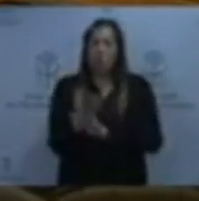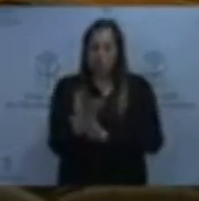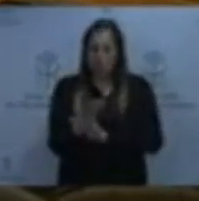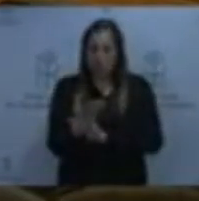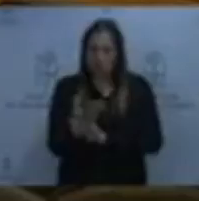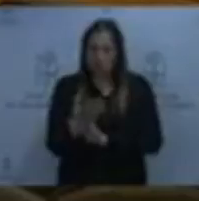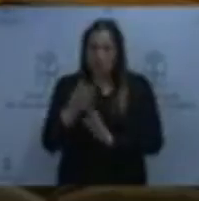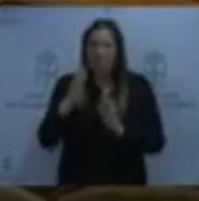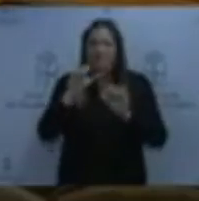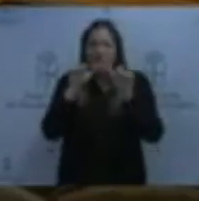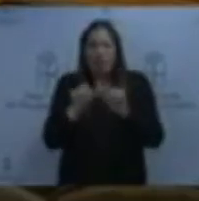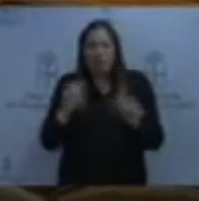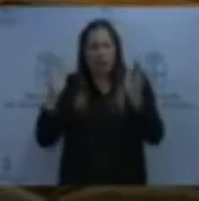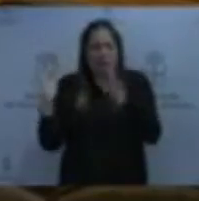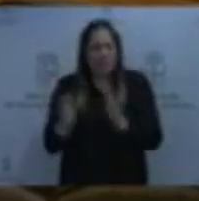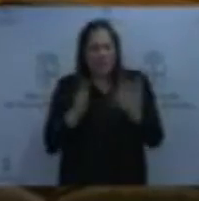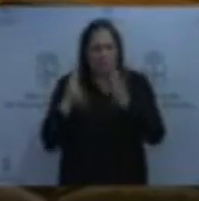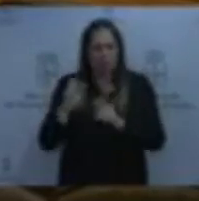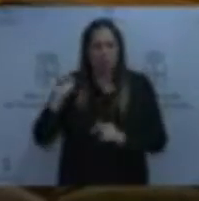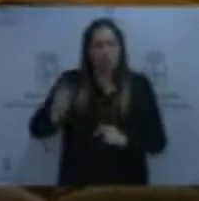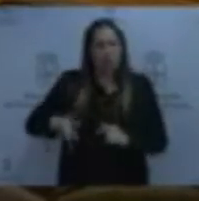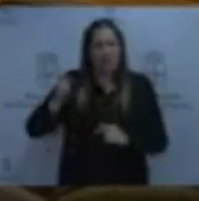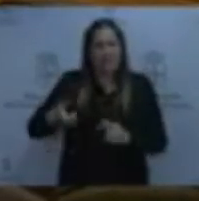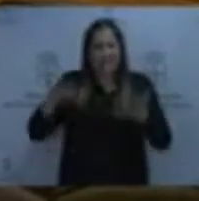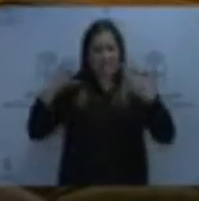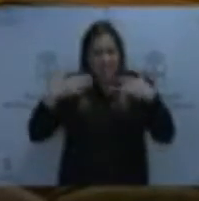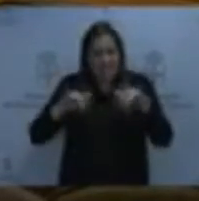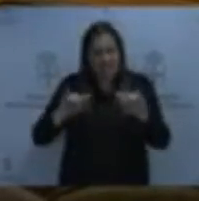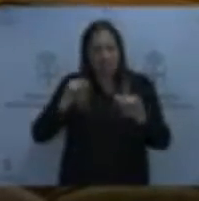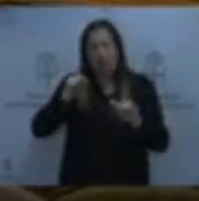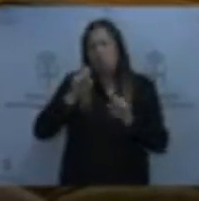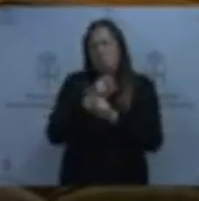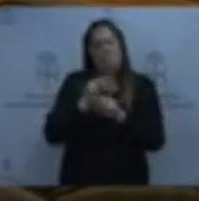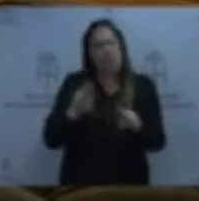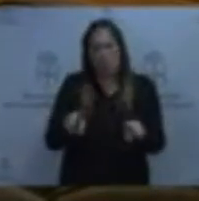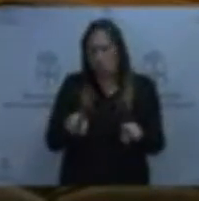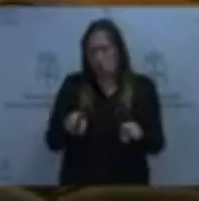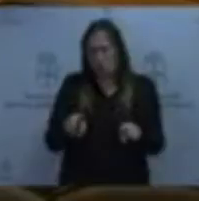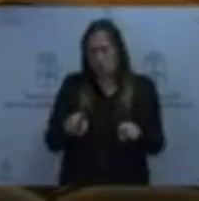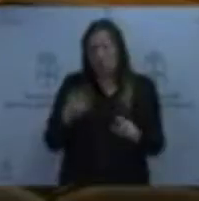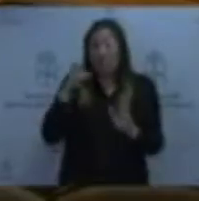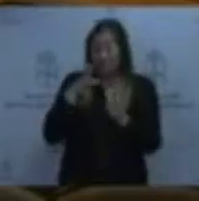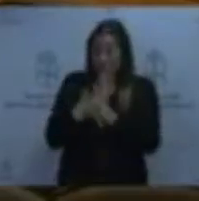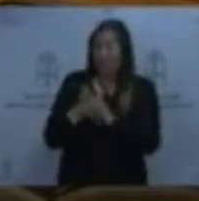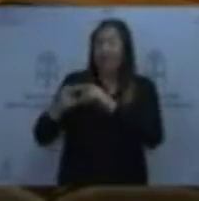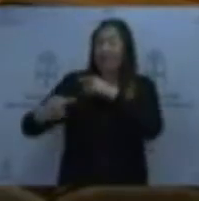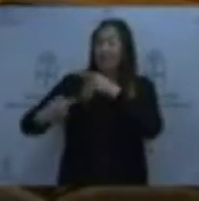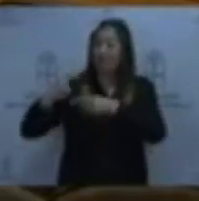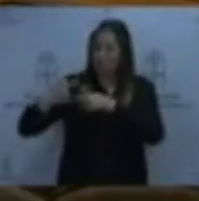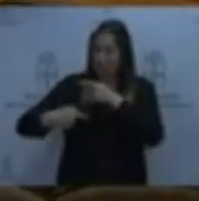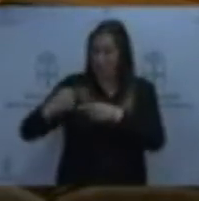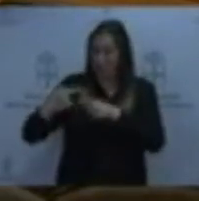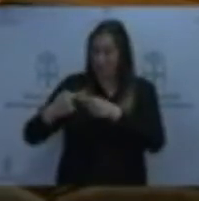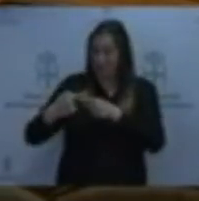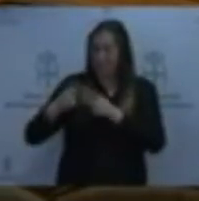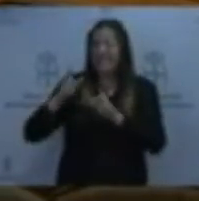forma periódica y frecuente y es mucho más nocivo que cualquier error en cualquier tribunal. De hecho, explica las consecuencias y cómo se amplifiquen